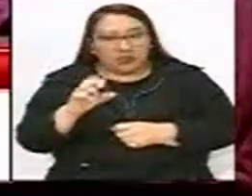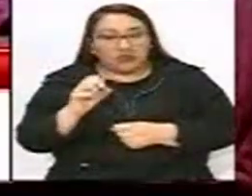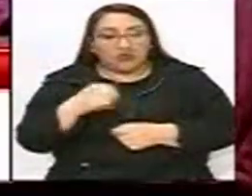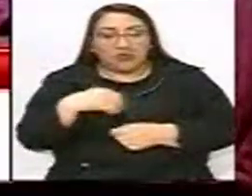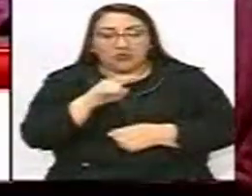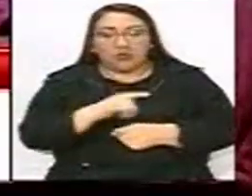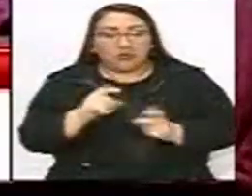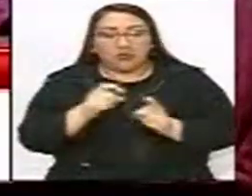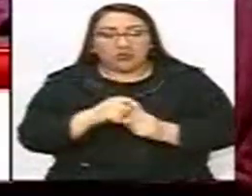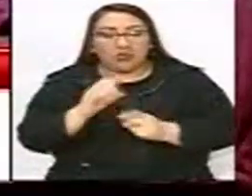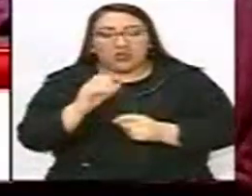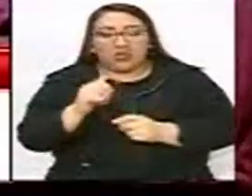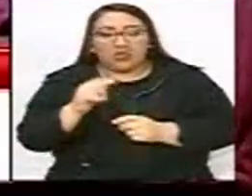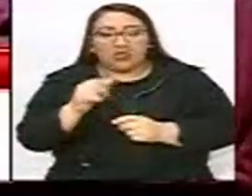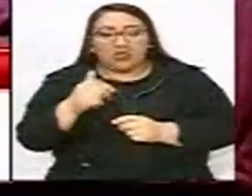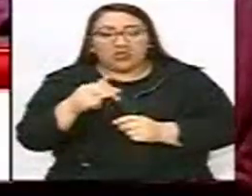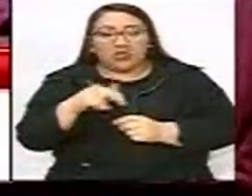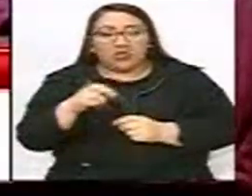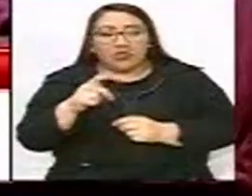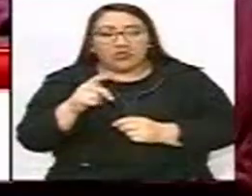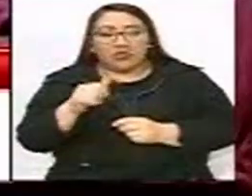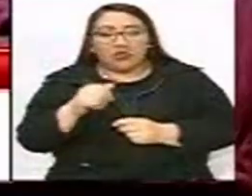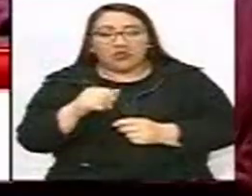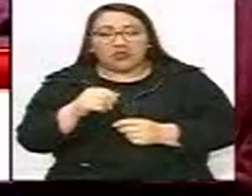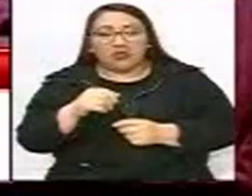la palabra el señor Castañeda.